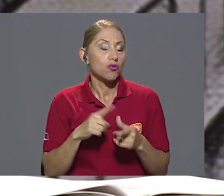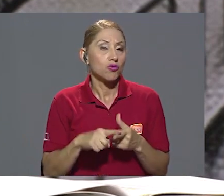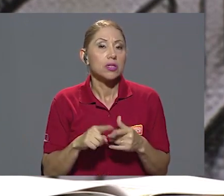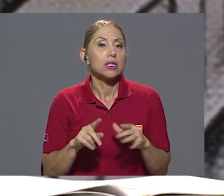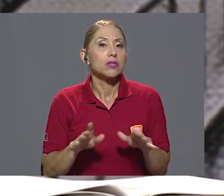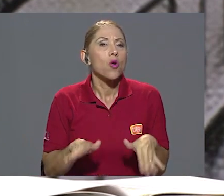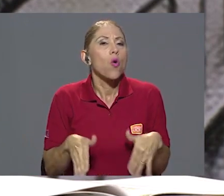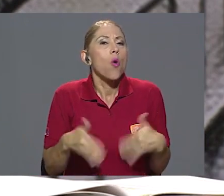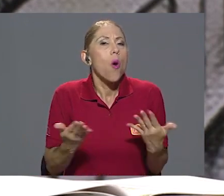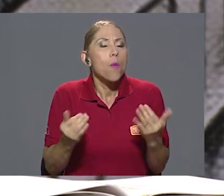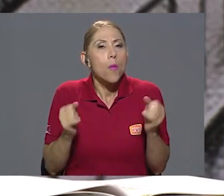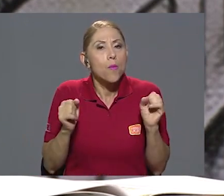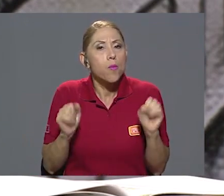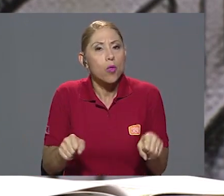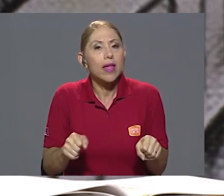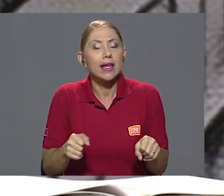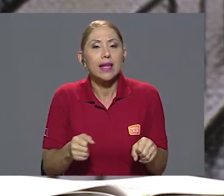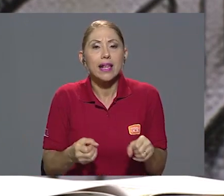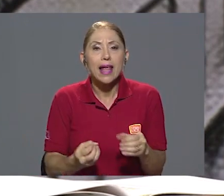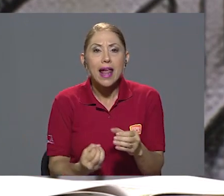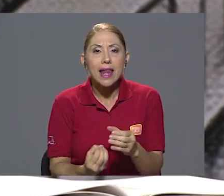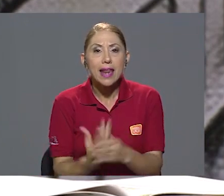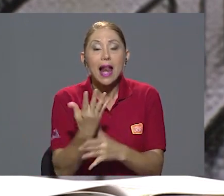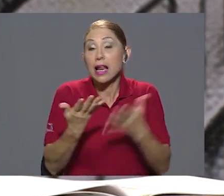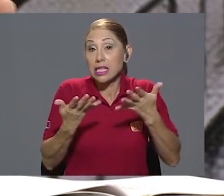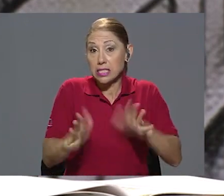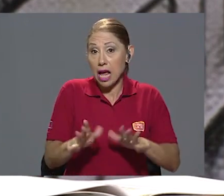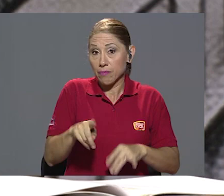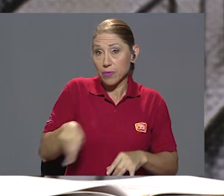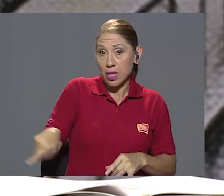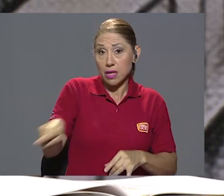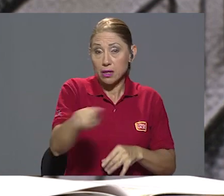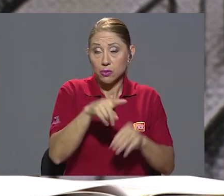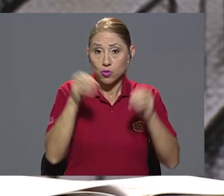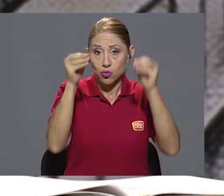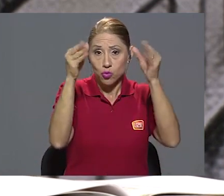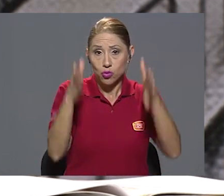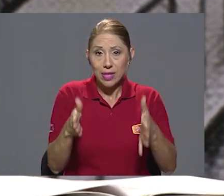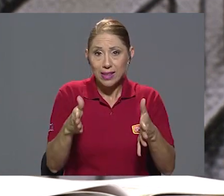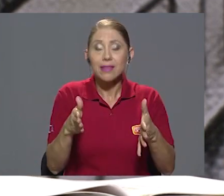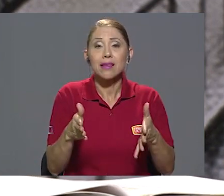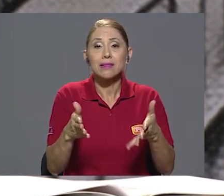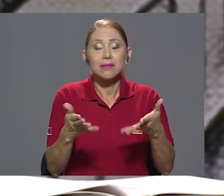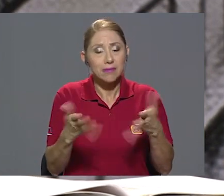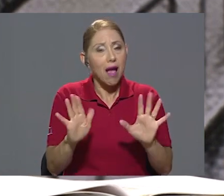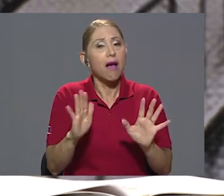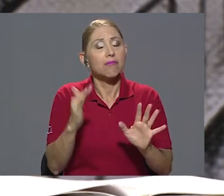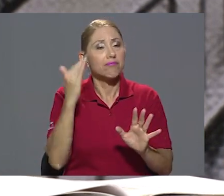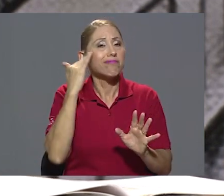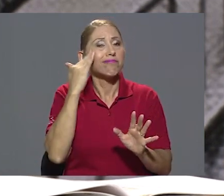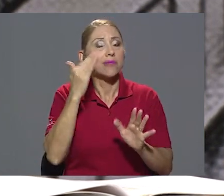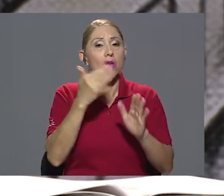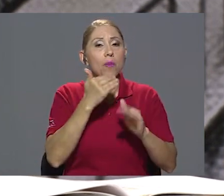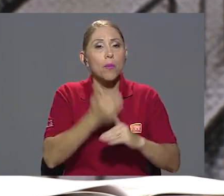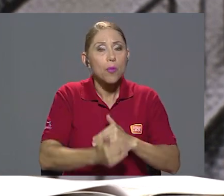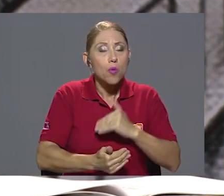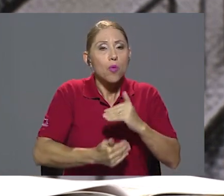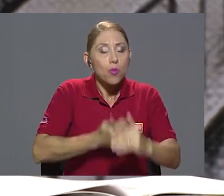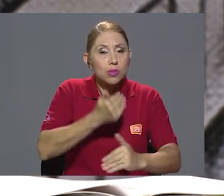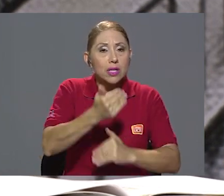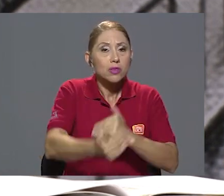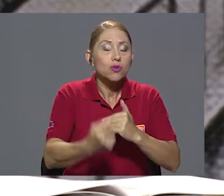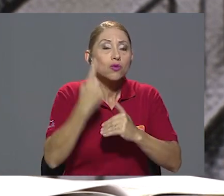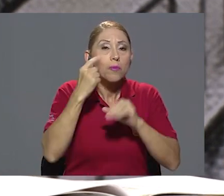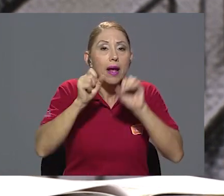poder generar ya hay en servicio de estos docentes procesos para que puedan